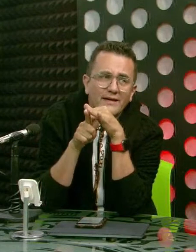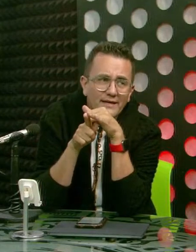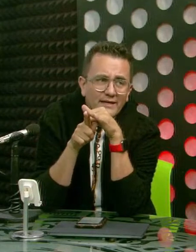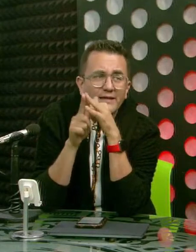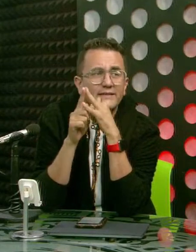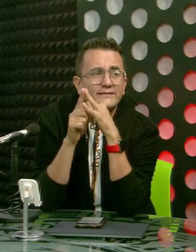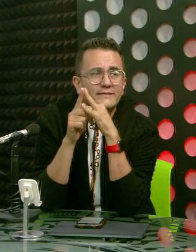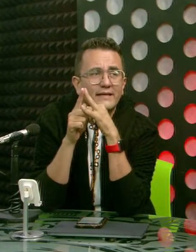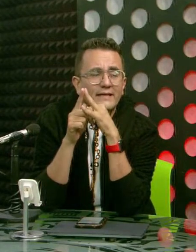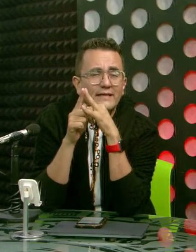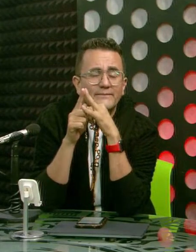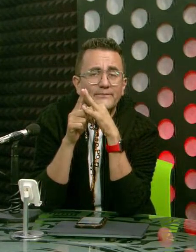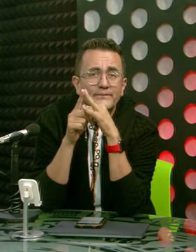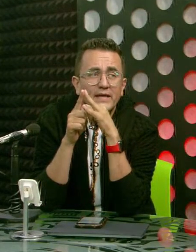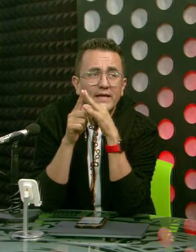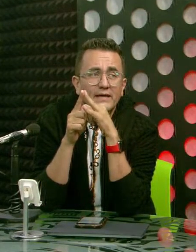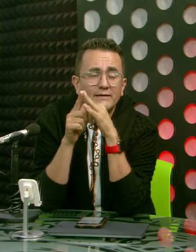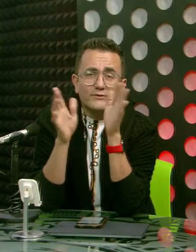precauciones. Y